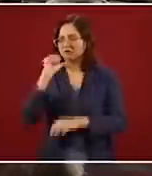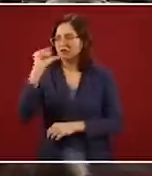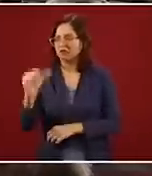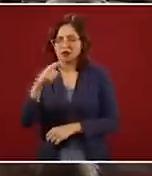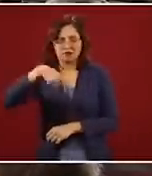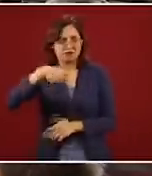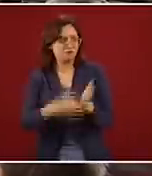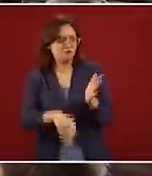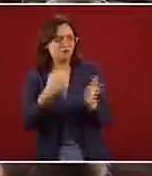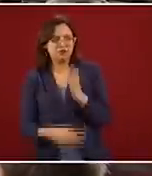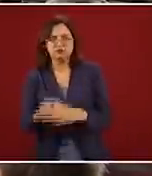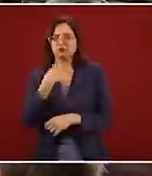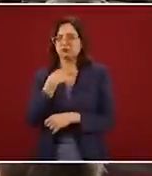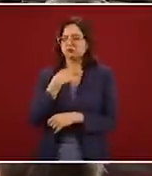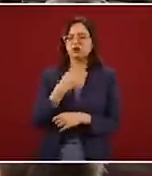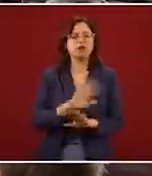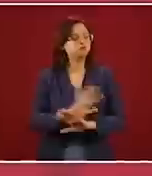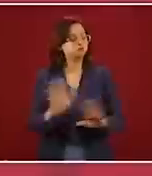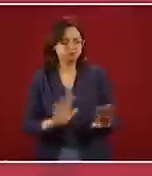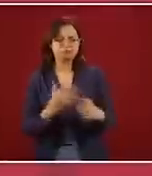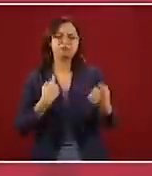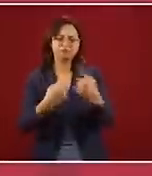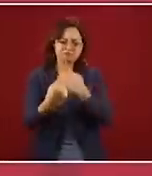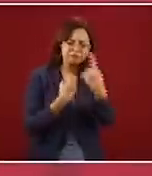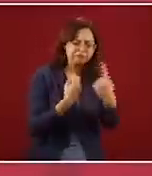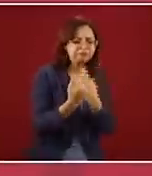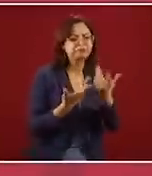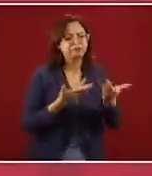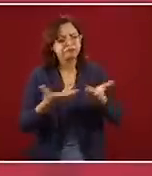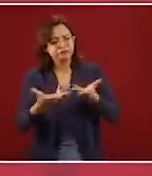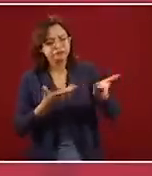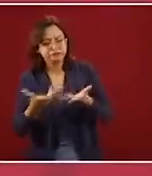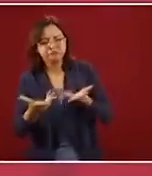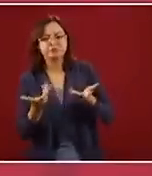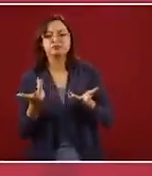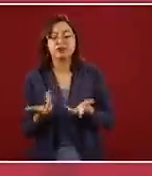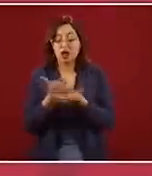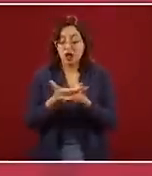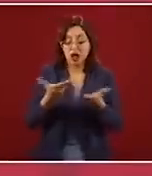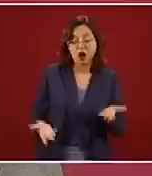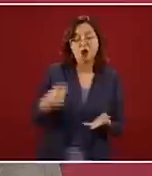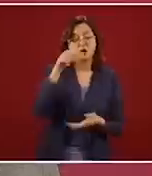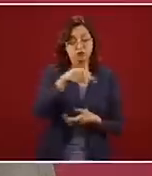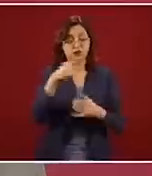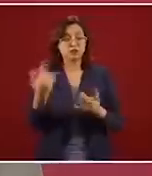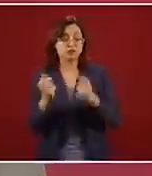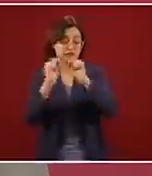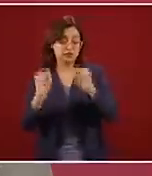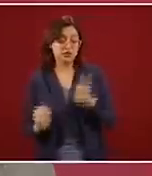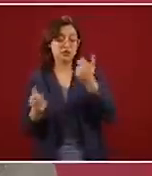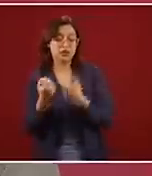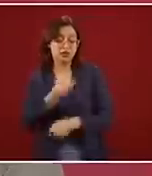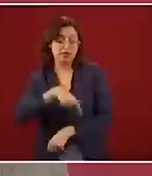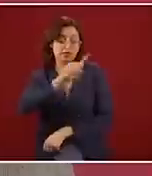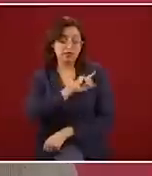Entonces, el diálogo ha consistido en eso, en explicarles que la orientación del financiamiento que hoy tiene el sistema de salud